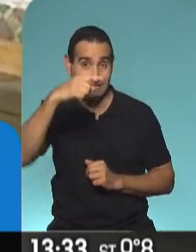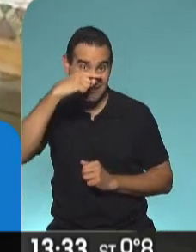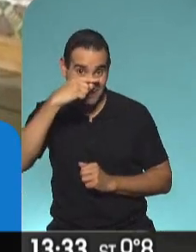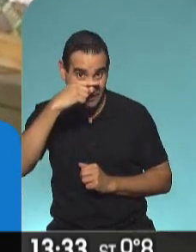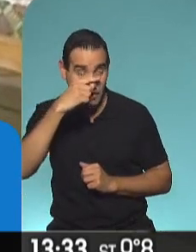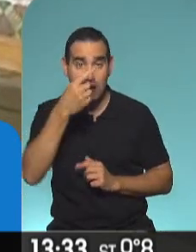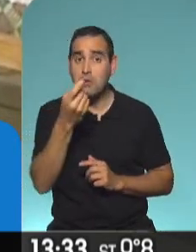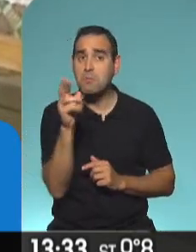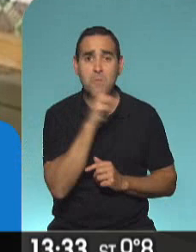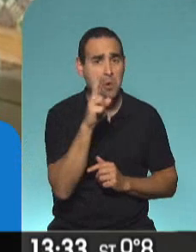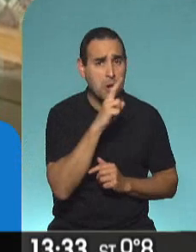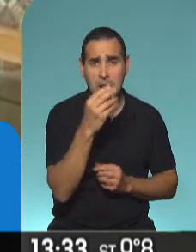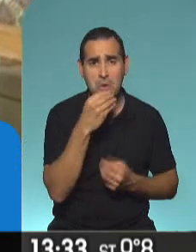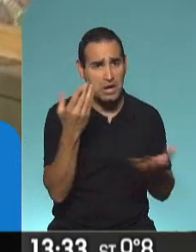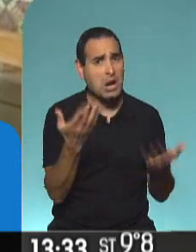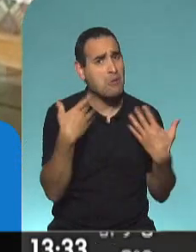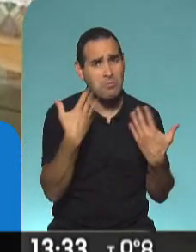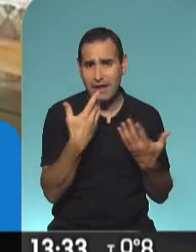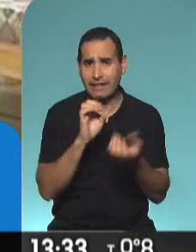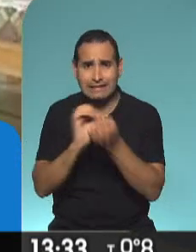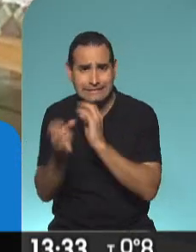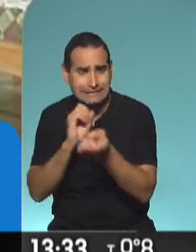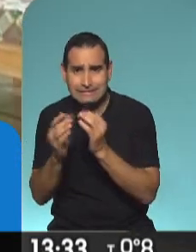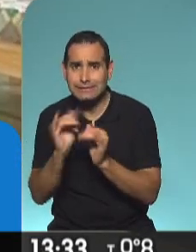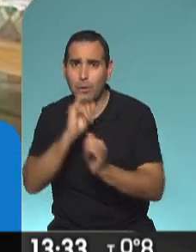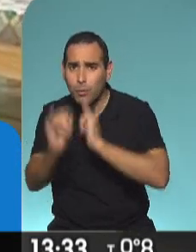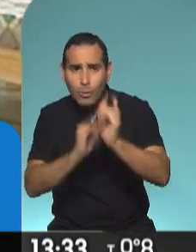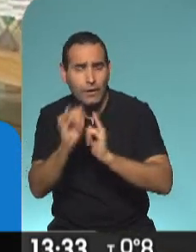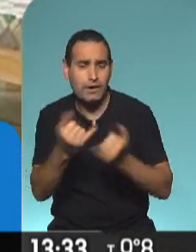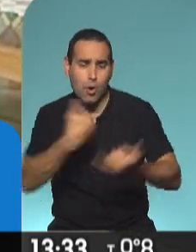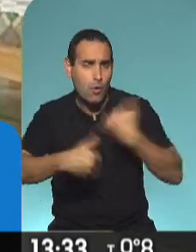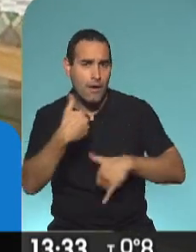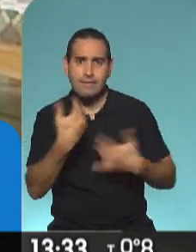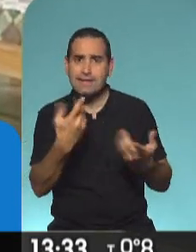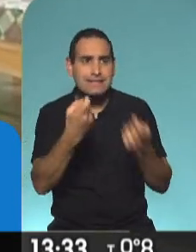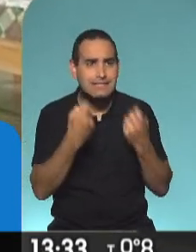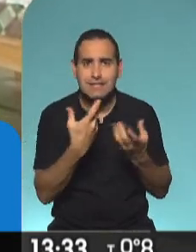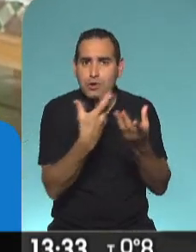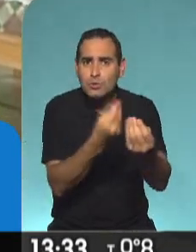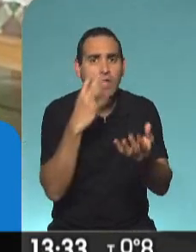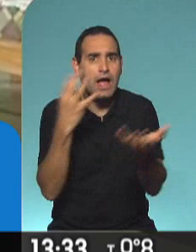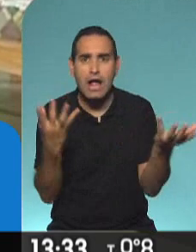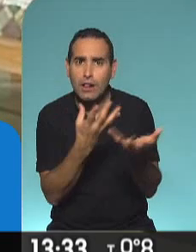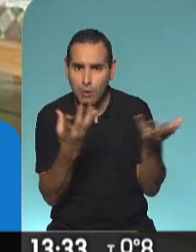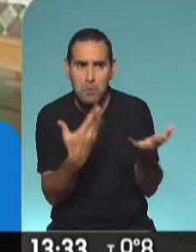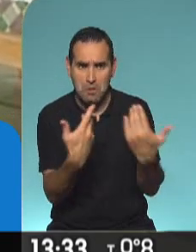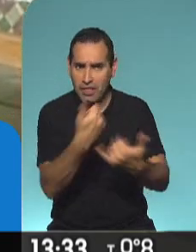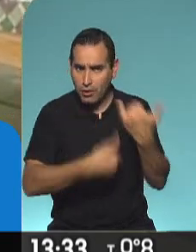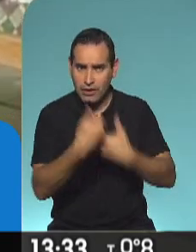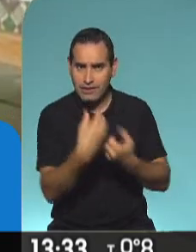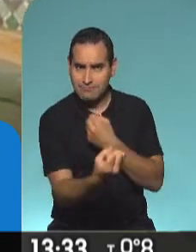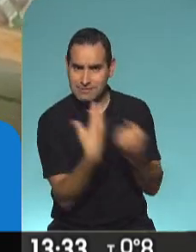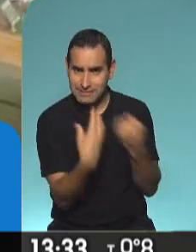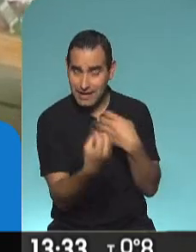el cual cualquier mujer puede conectarse, ahí nos cuenta si tiene alguna necesidad de asesoramiento, si está atravesando alguna situación